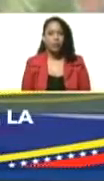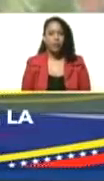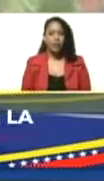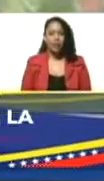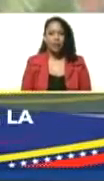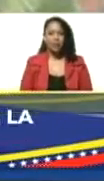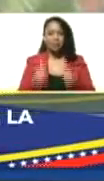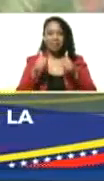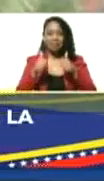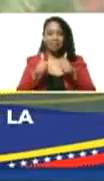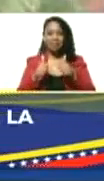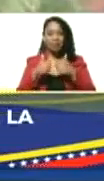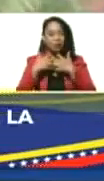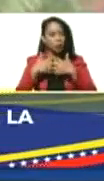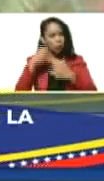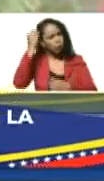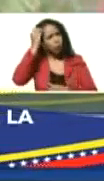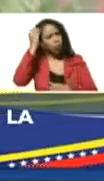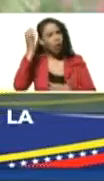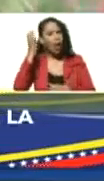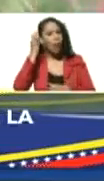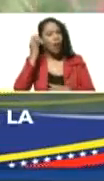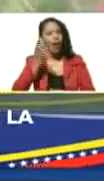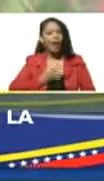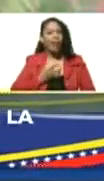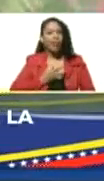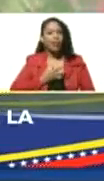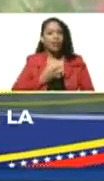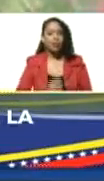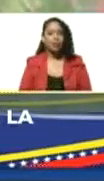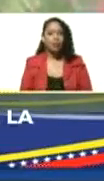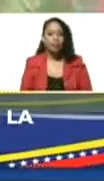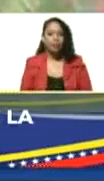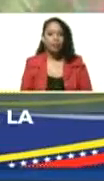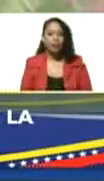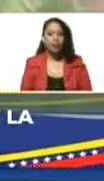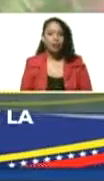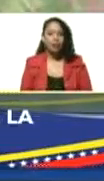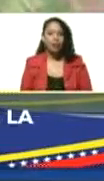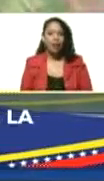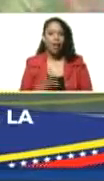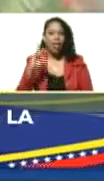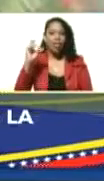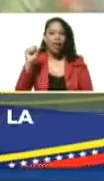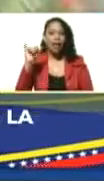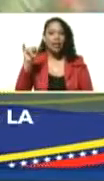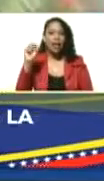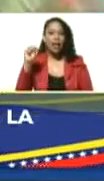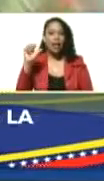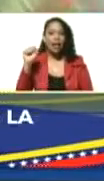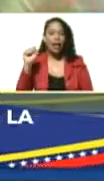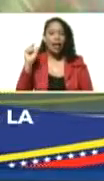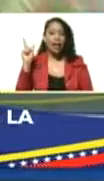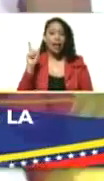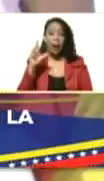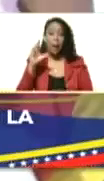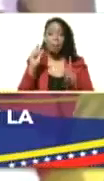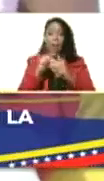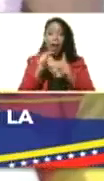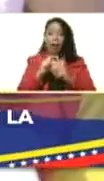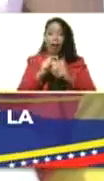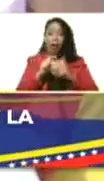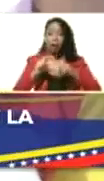Excelente las reflexiones de nuestra alcaldesa Dayana Báez, que habla con una